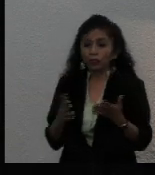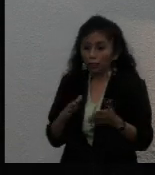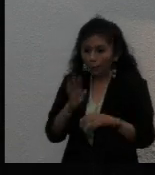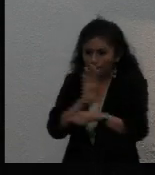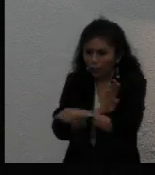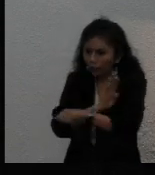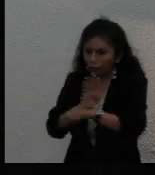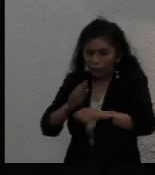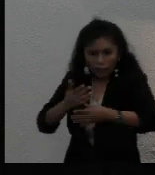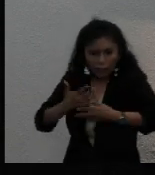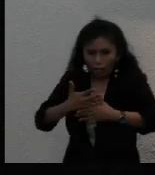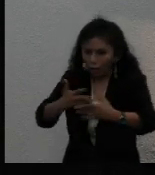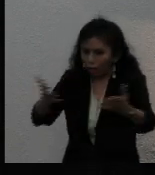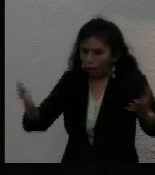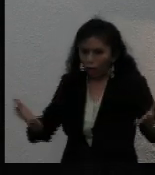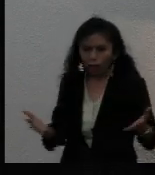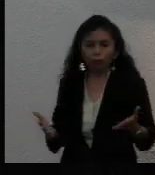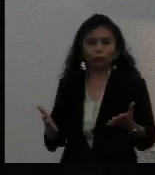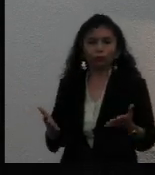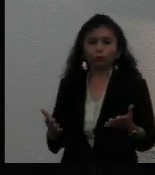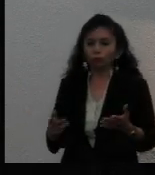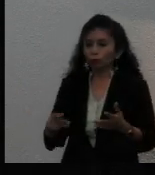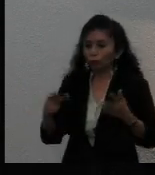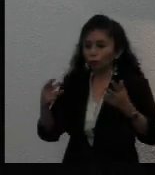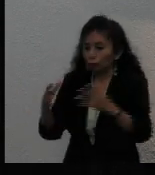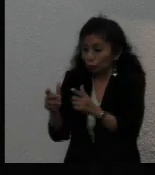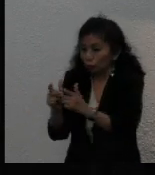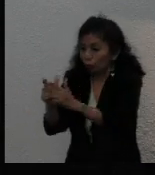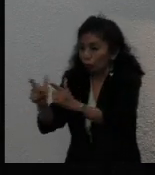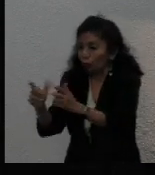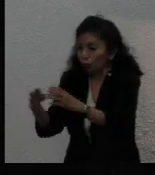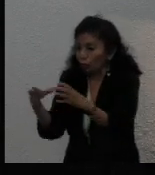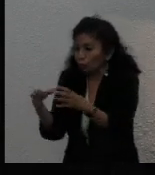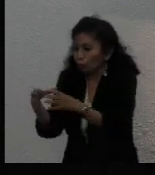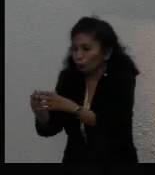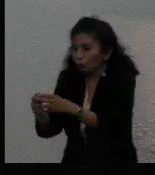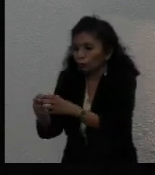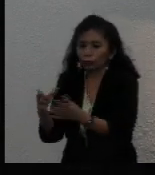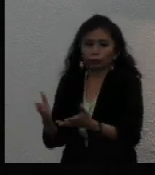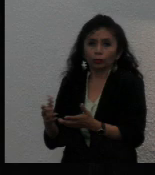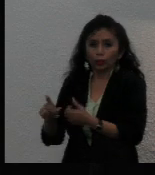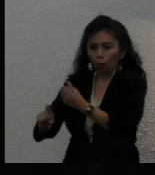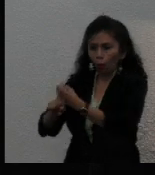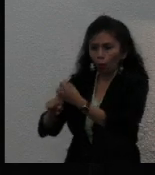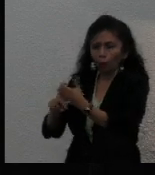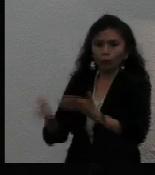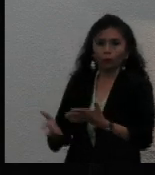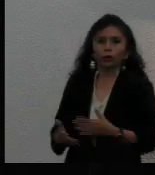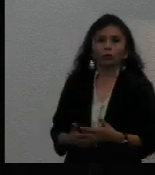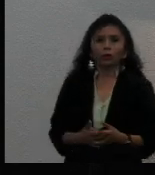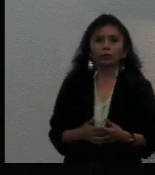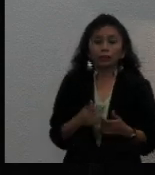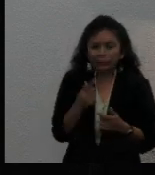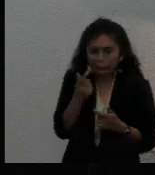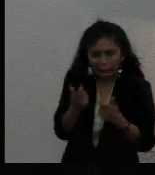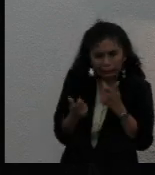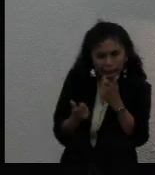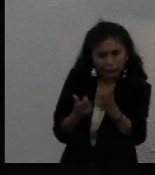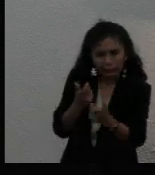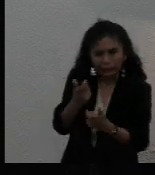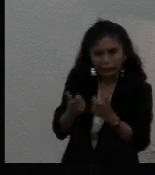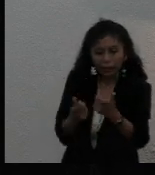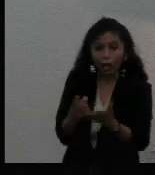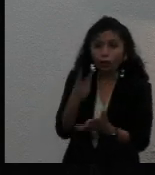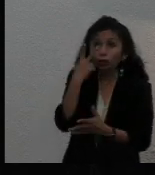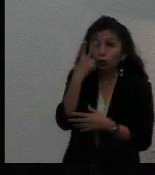sectores históricamente más desprotegidos de la sociedad. La inversión pública ha sido histórica en estos